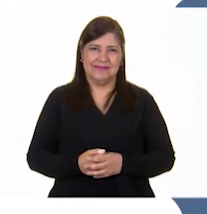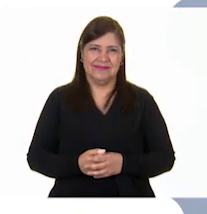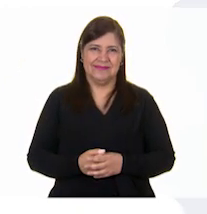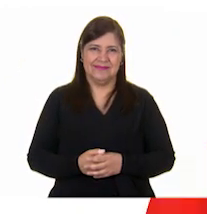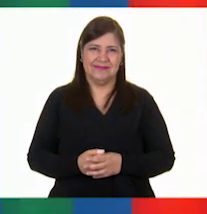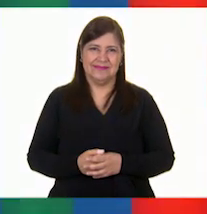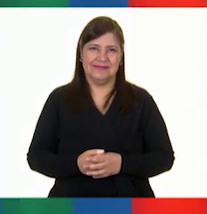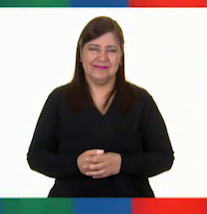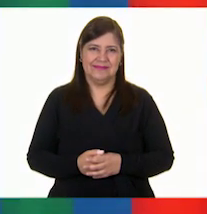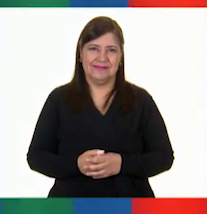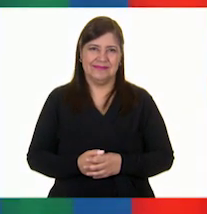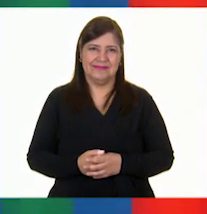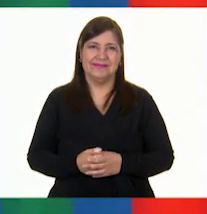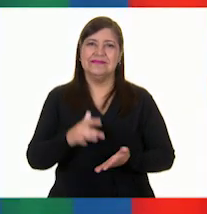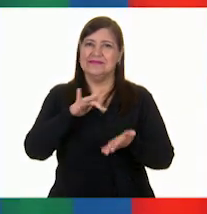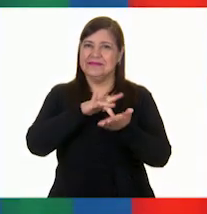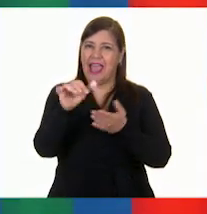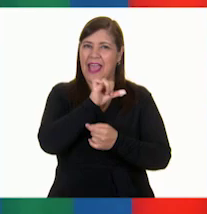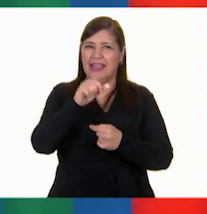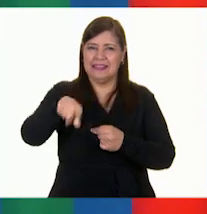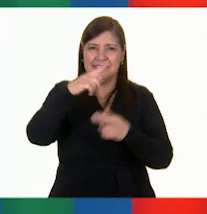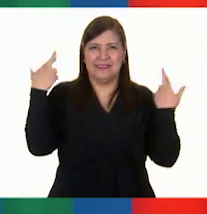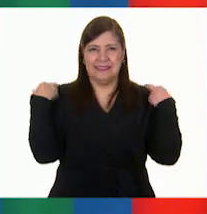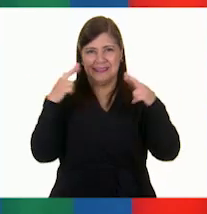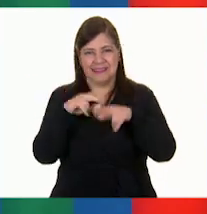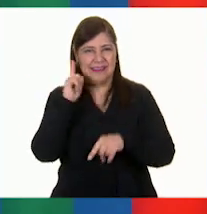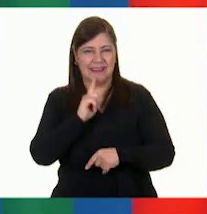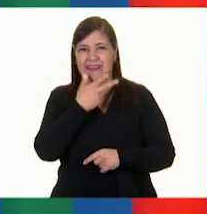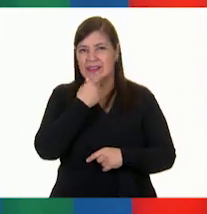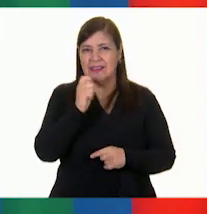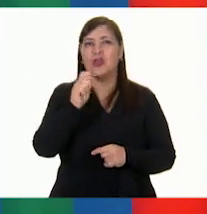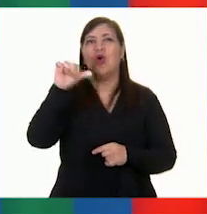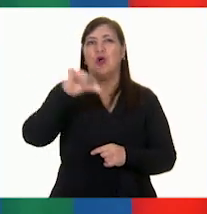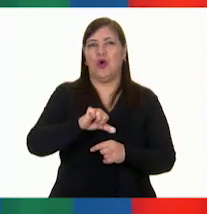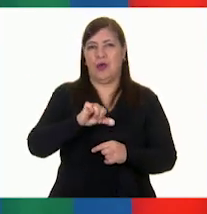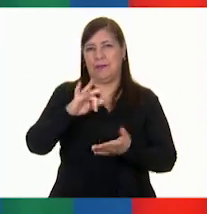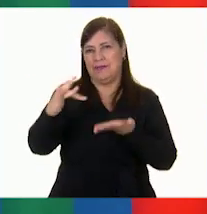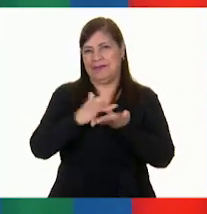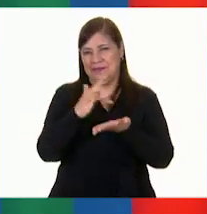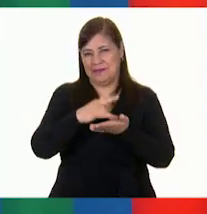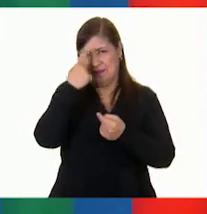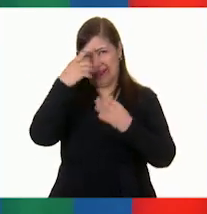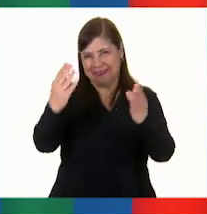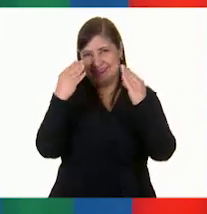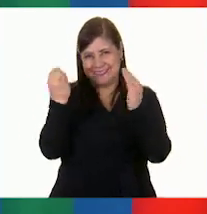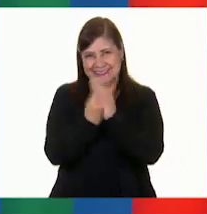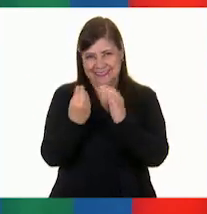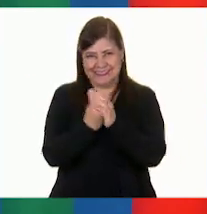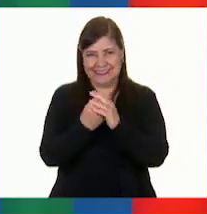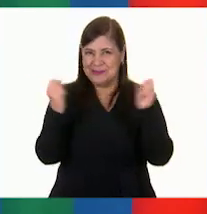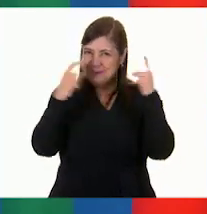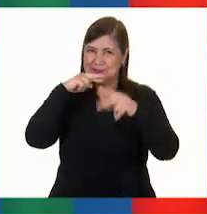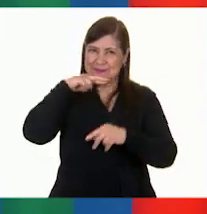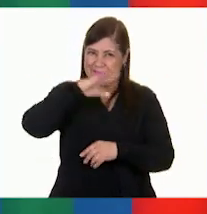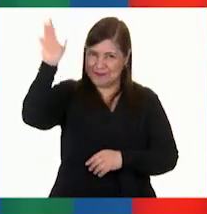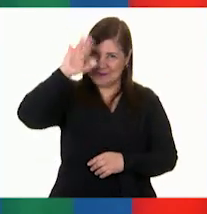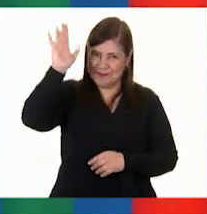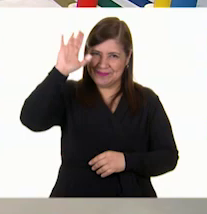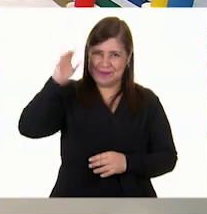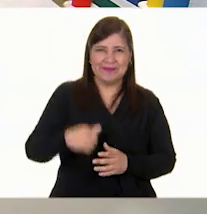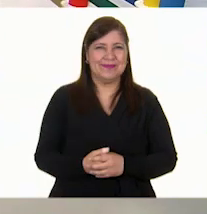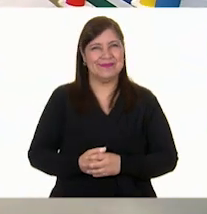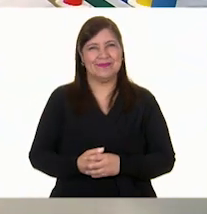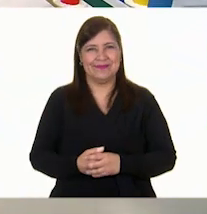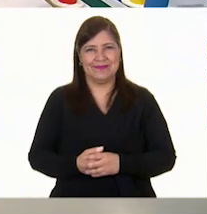aprendeencasa.cep.gov.mx. Le damos las gracias a las maestras y los maestros que el día de hoy nos dieron clases. Nos vemos. Hasta la próxima.